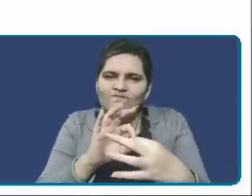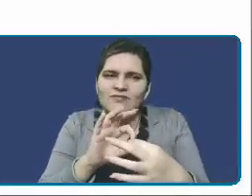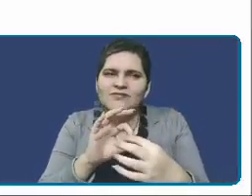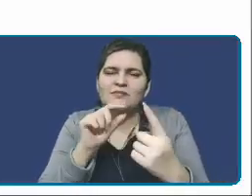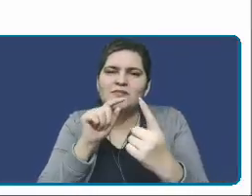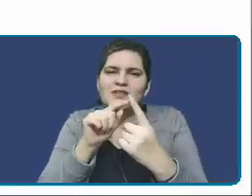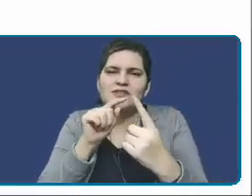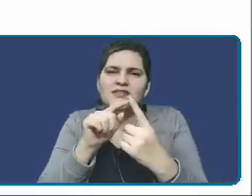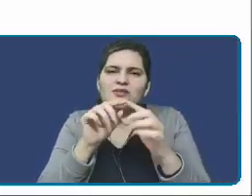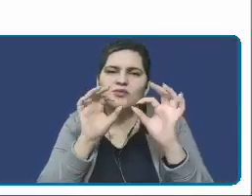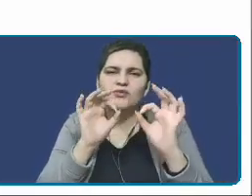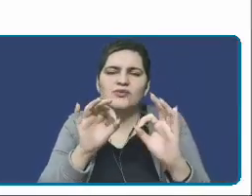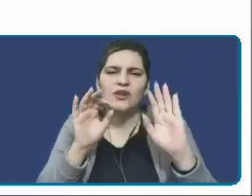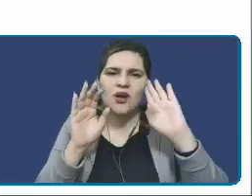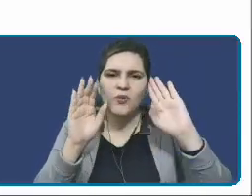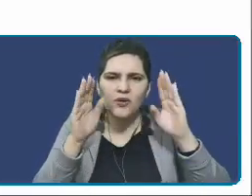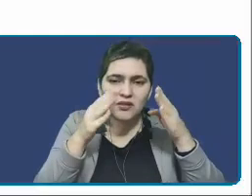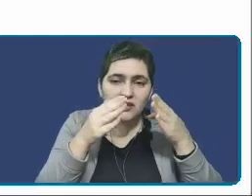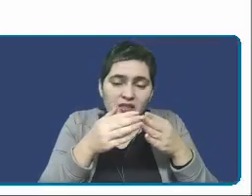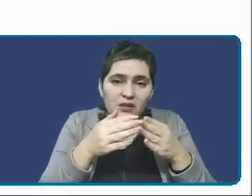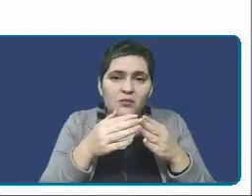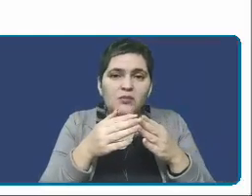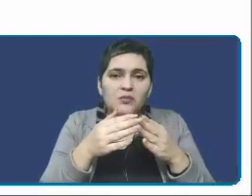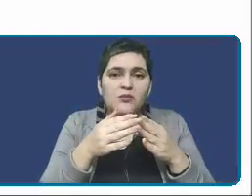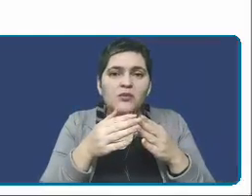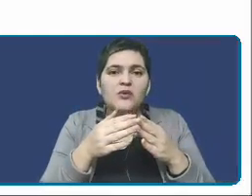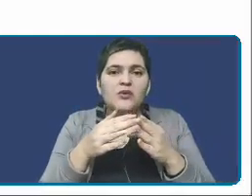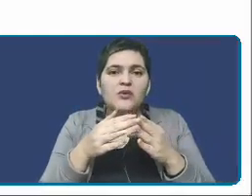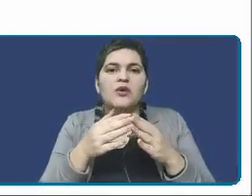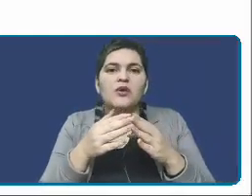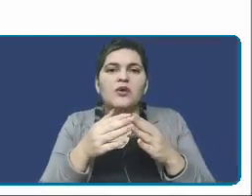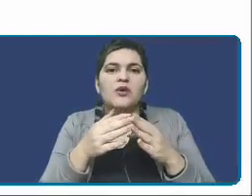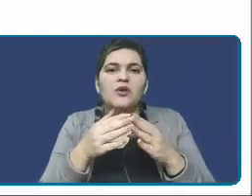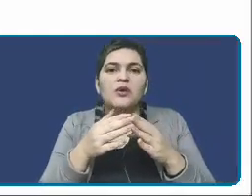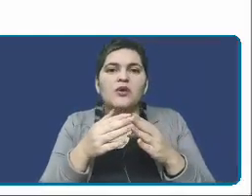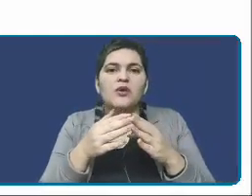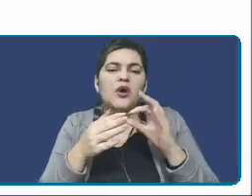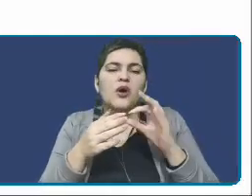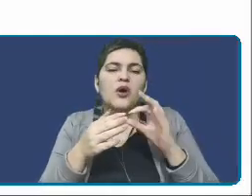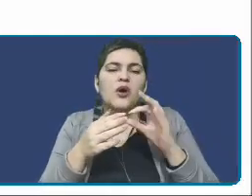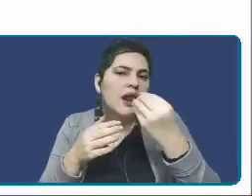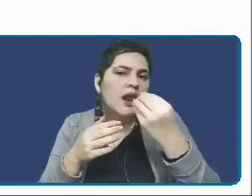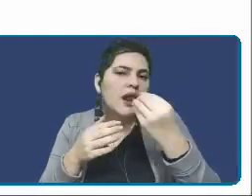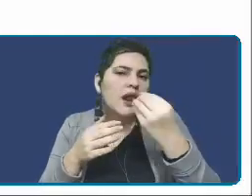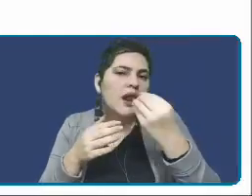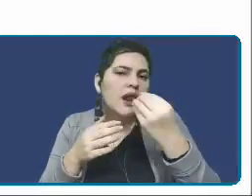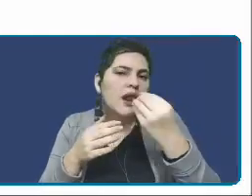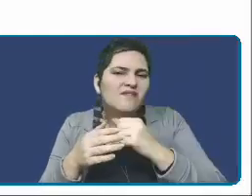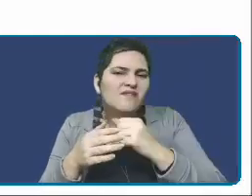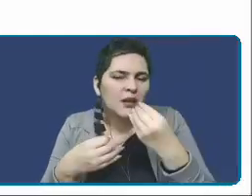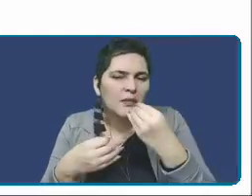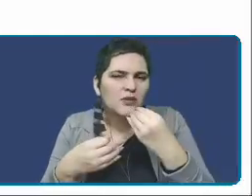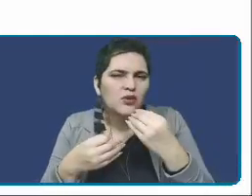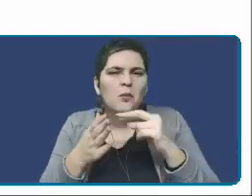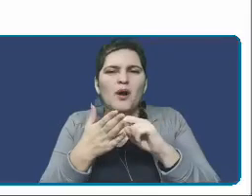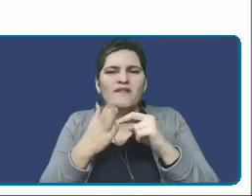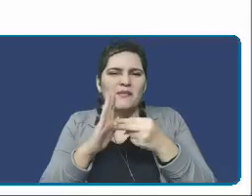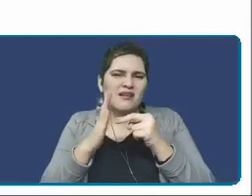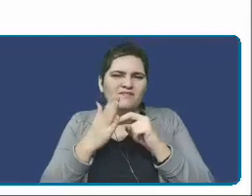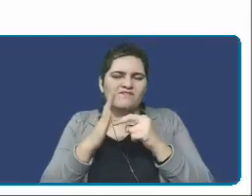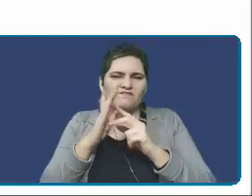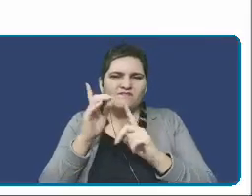o porque yo tenía una alimentación inadecuada con más alimentos que me causan problemas, o porque tengo